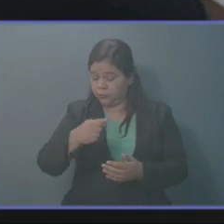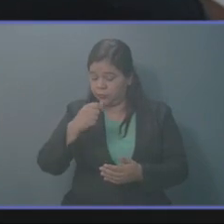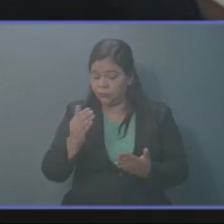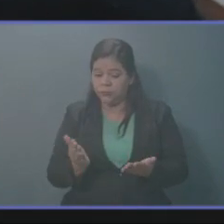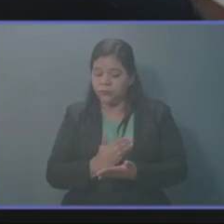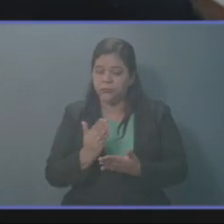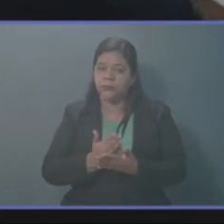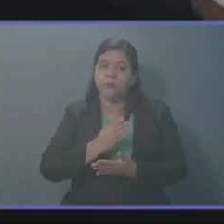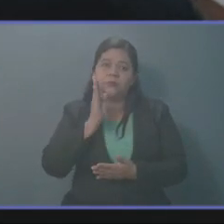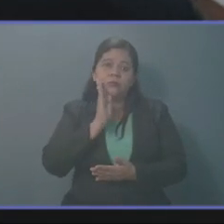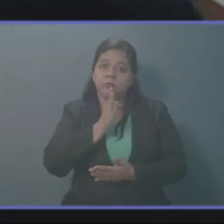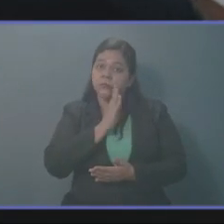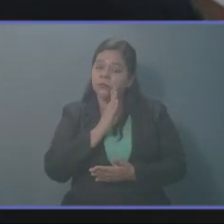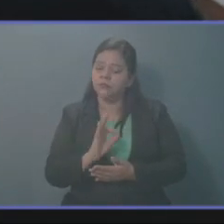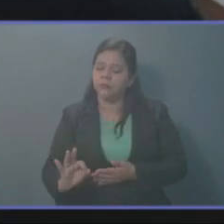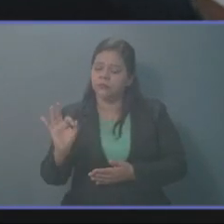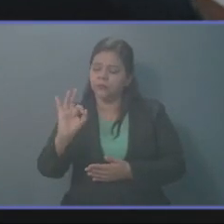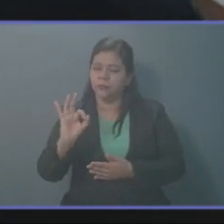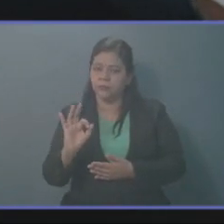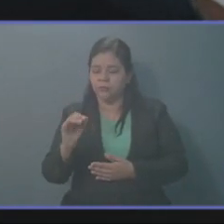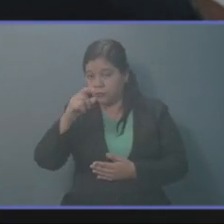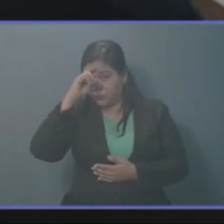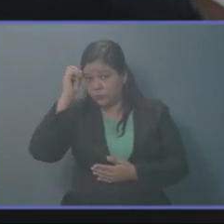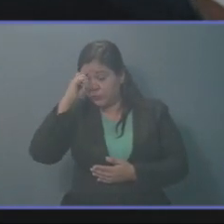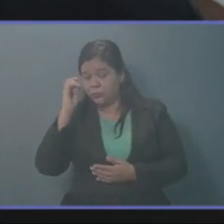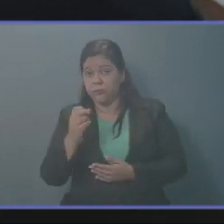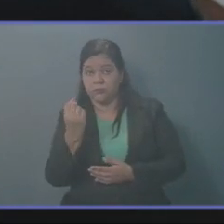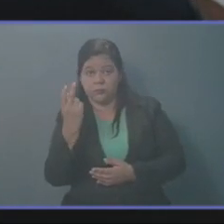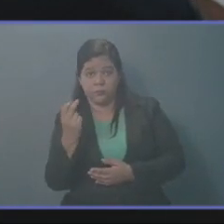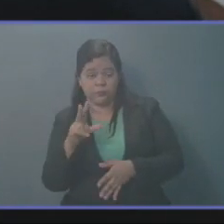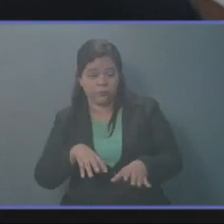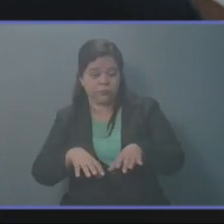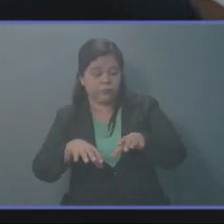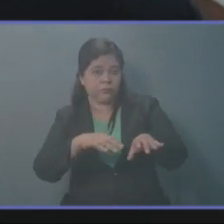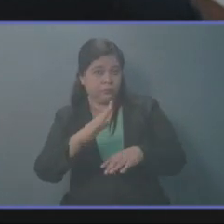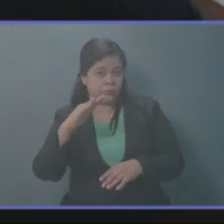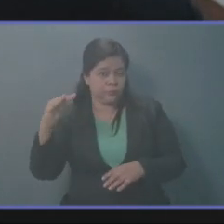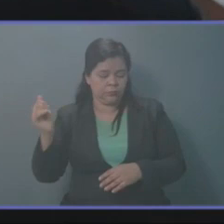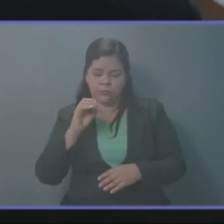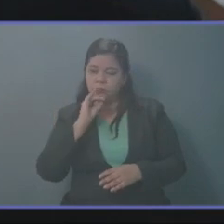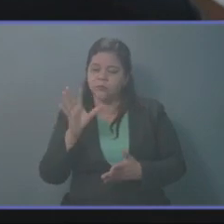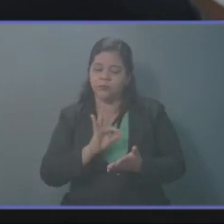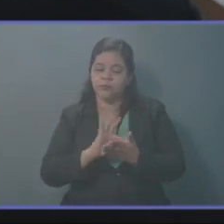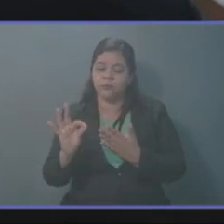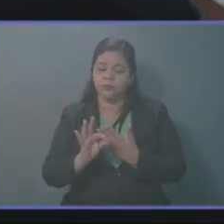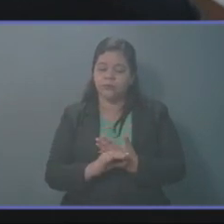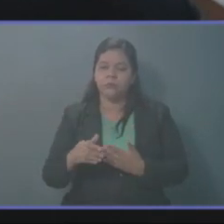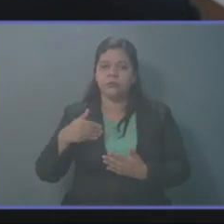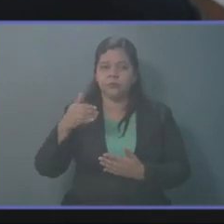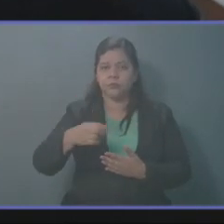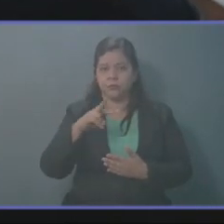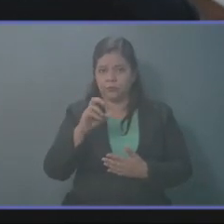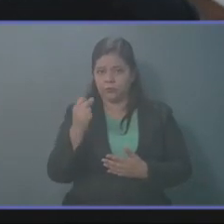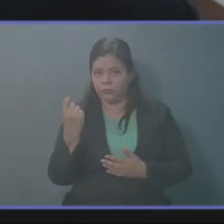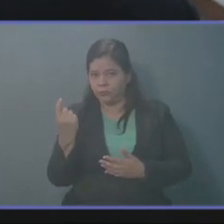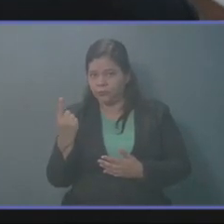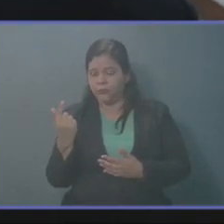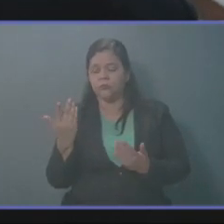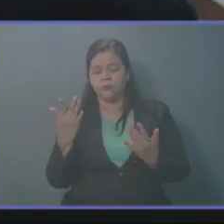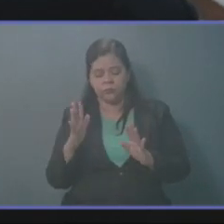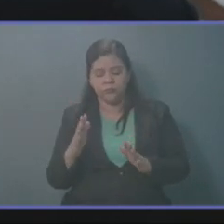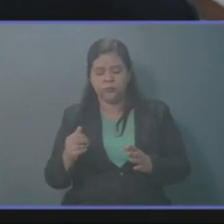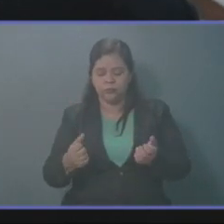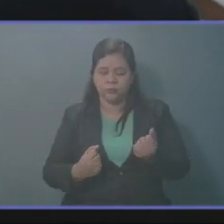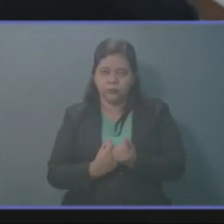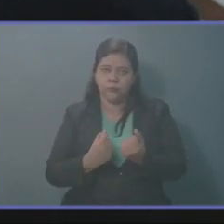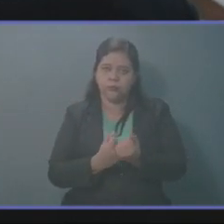media para mejorar la productividad en 12 departamentos del país. Y dice, el proyecto se elaboró en el año 2011 para